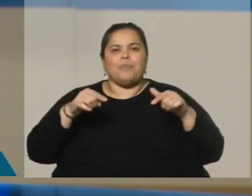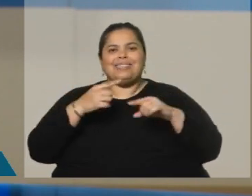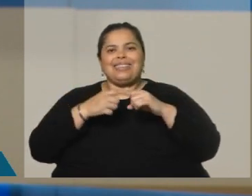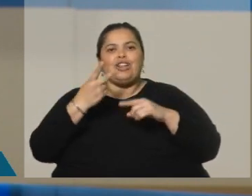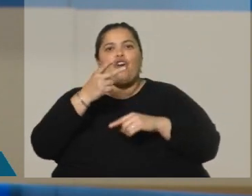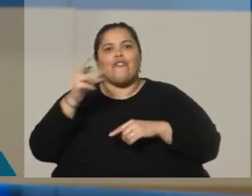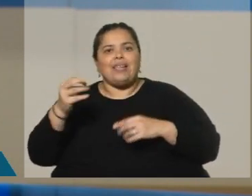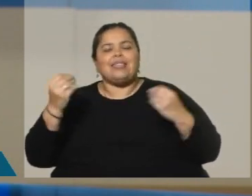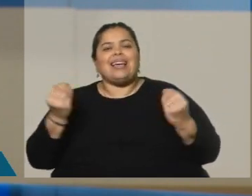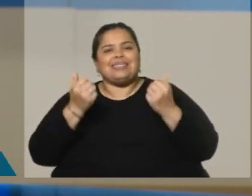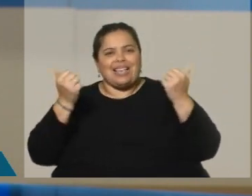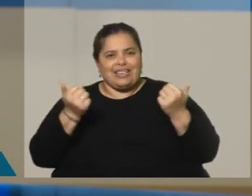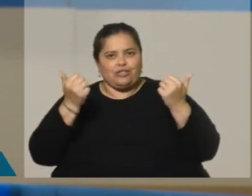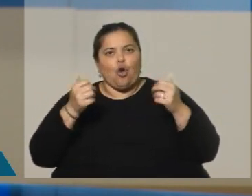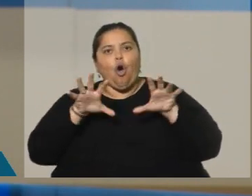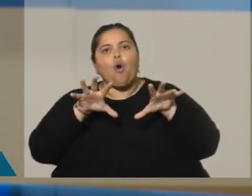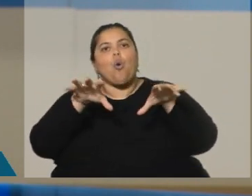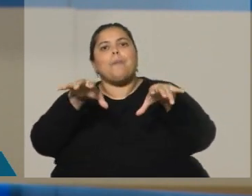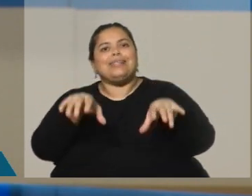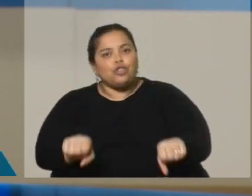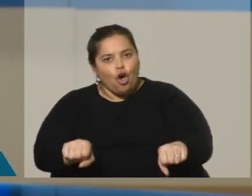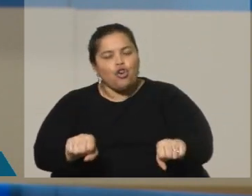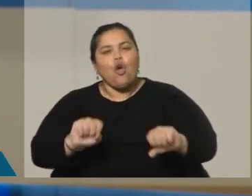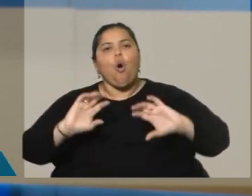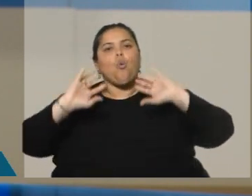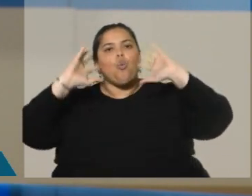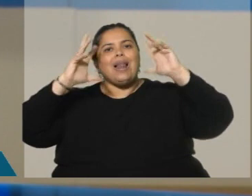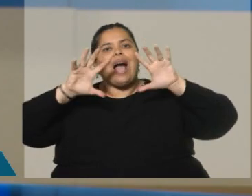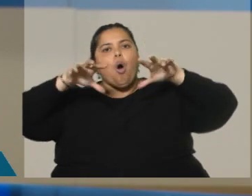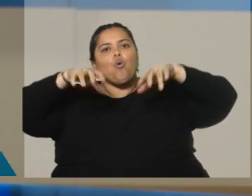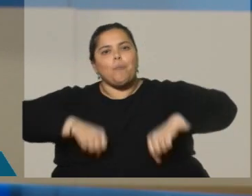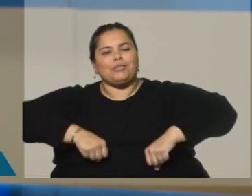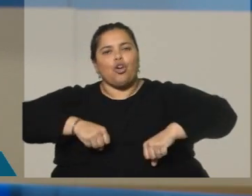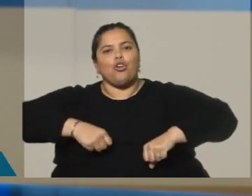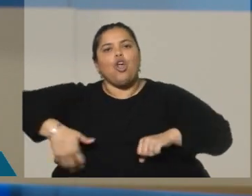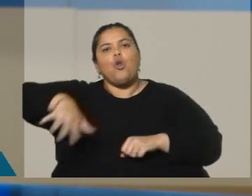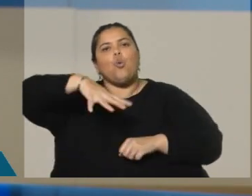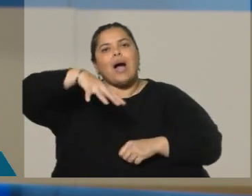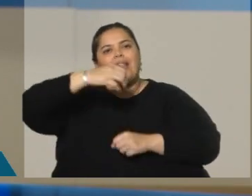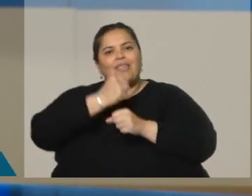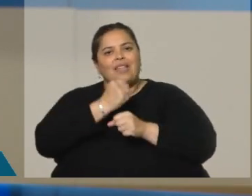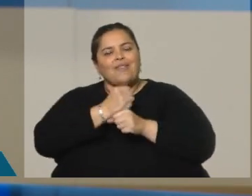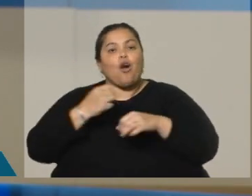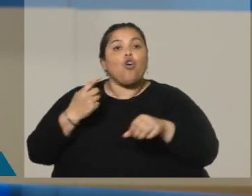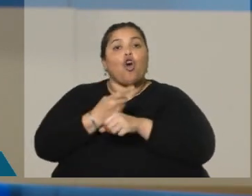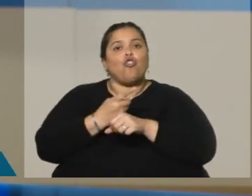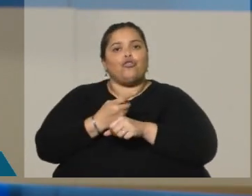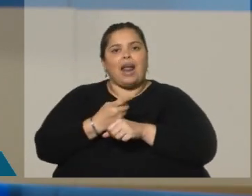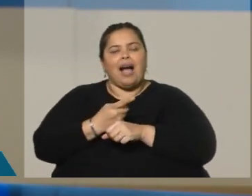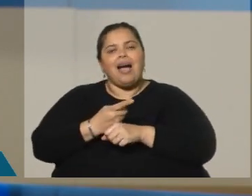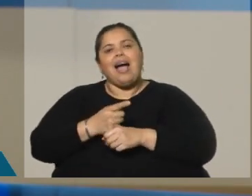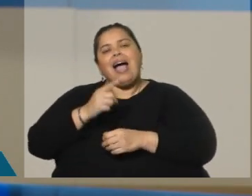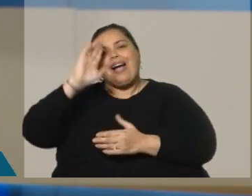XX que fue en la ocupación la huelga con ocupación de los lugares de trabajo en contra El golpe de estado y